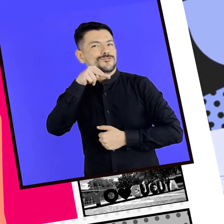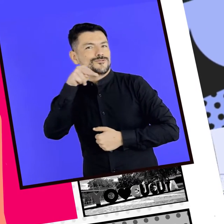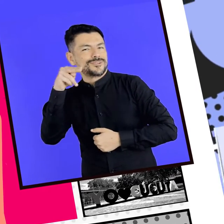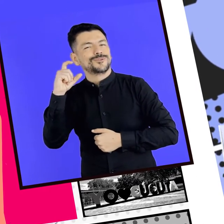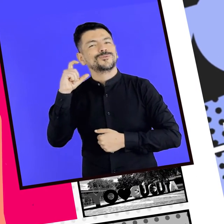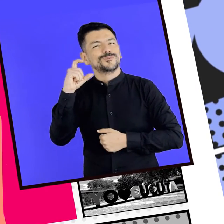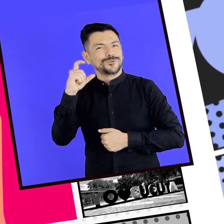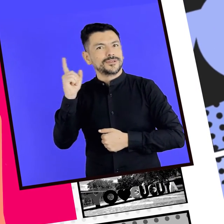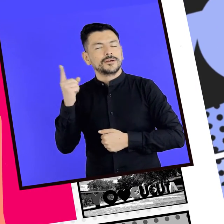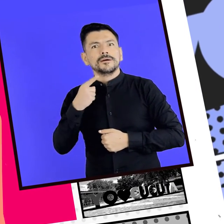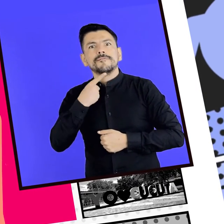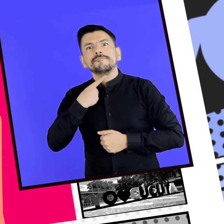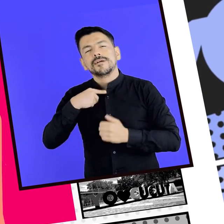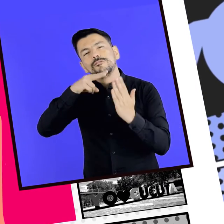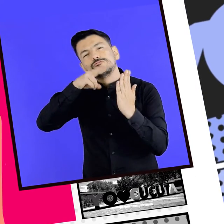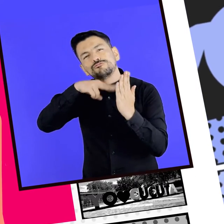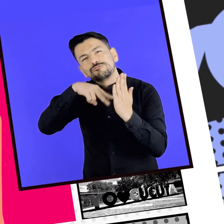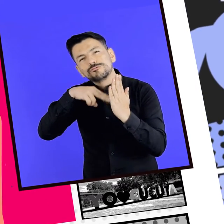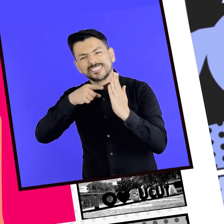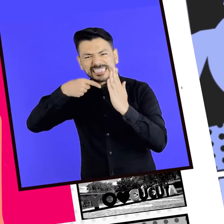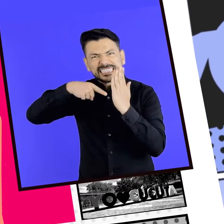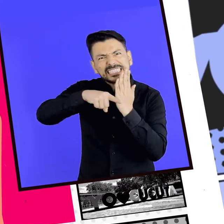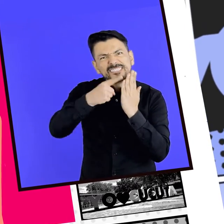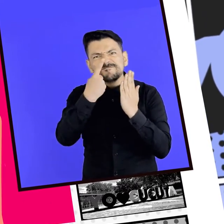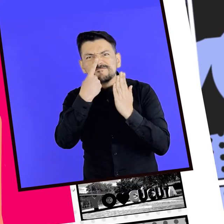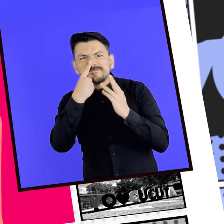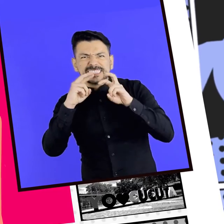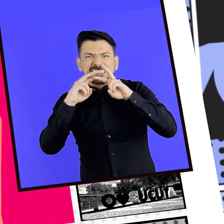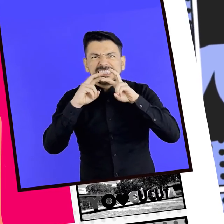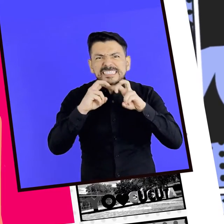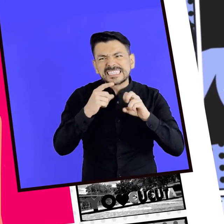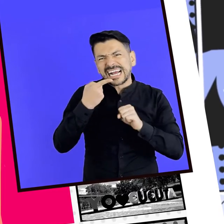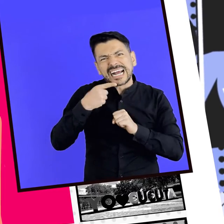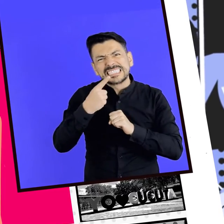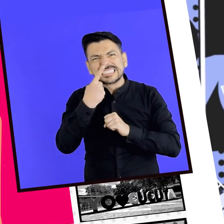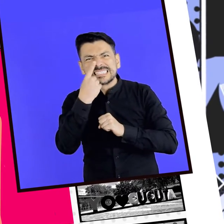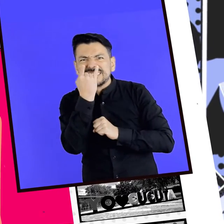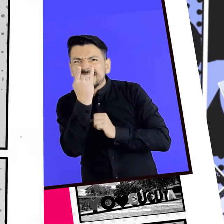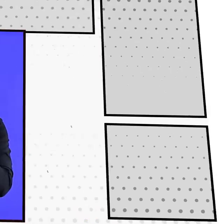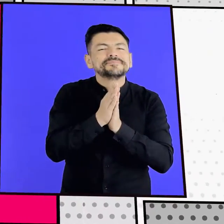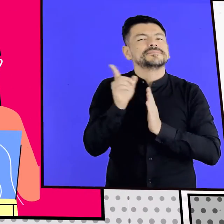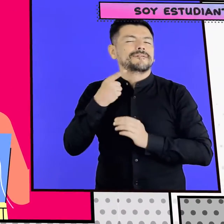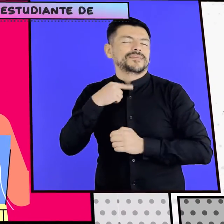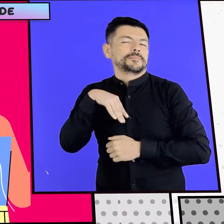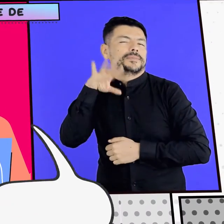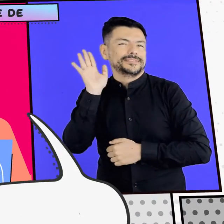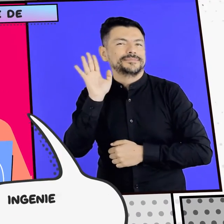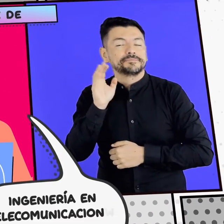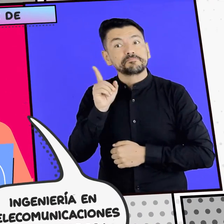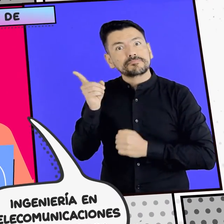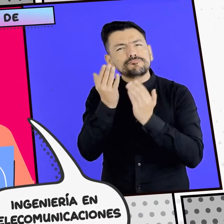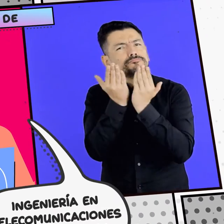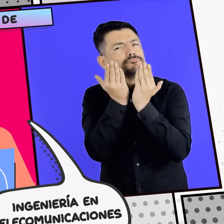leer, profundizar e investigar en temas que le causen curiosidad. Sus estudios en